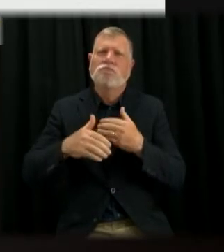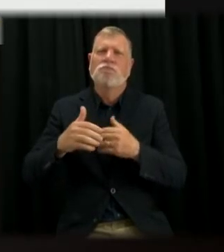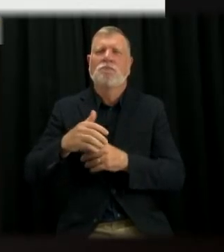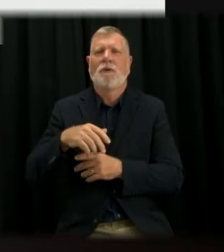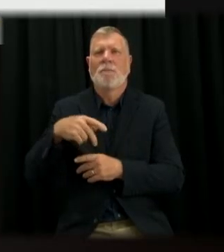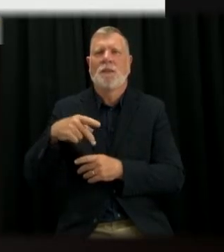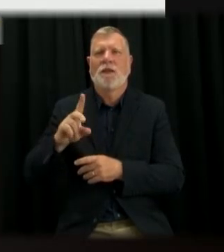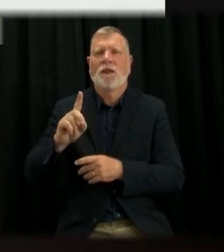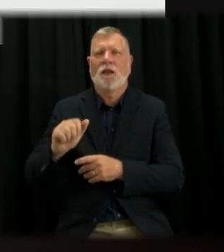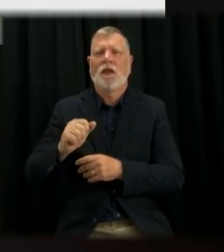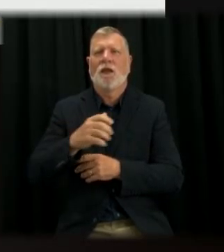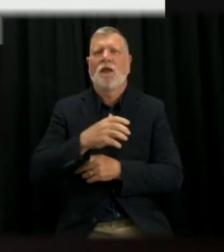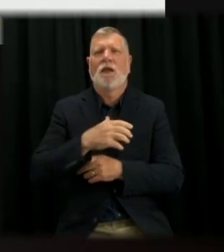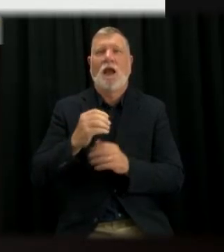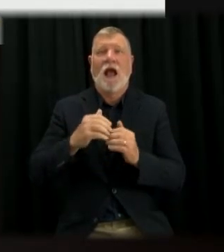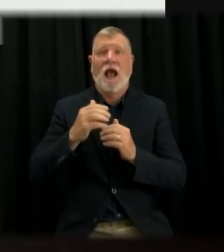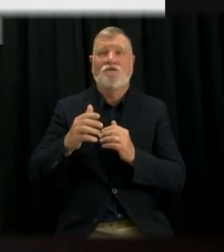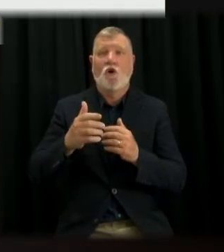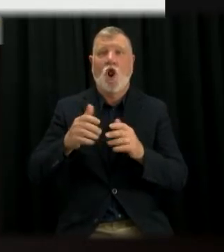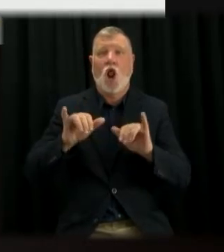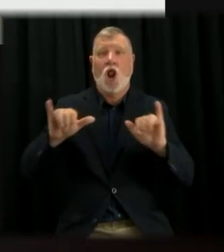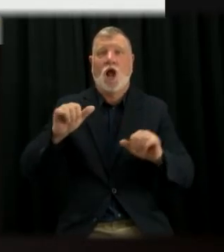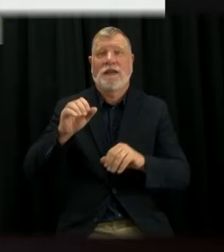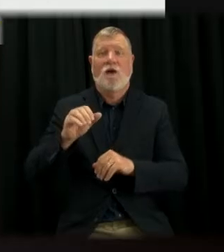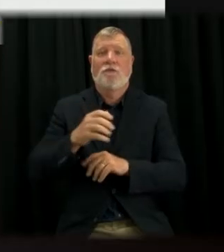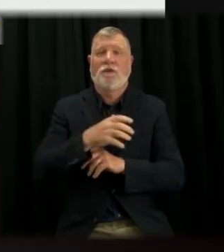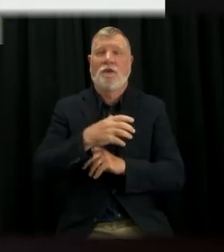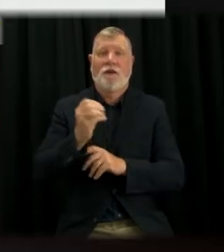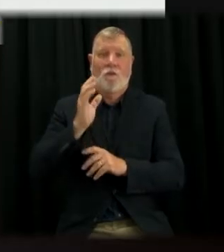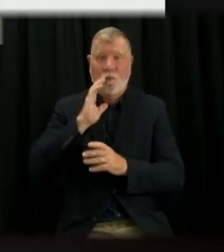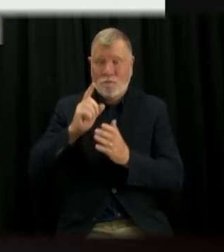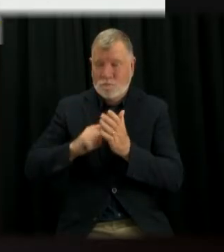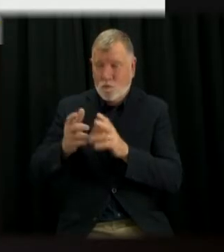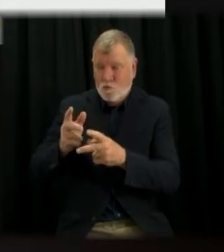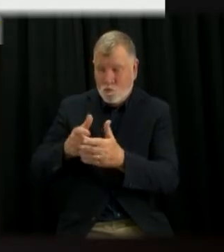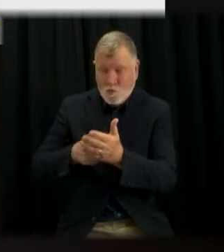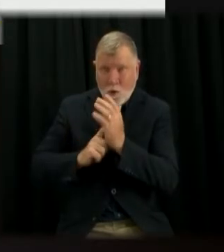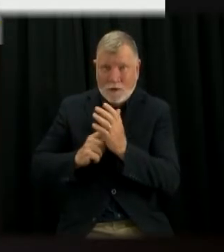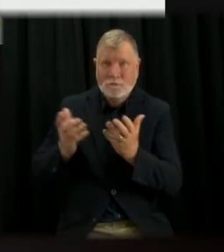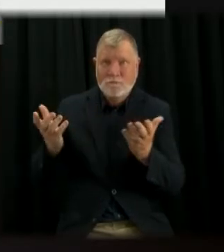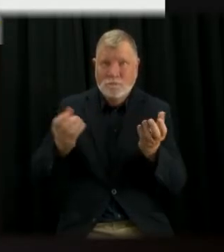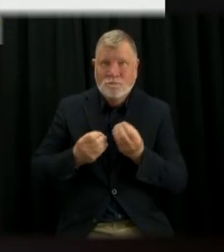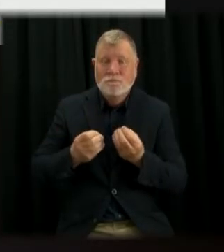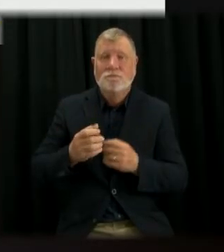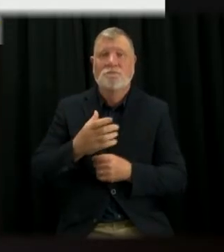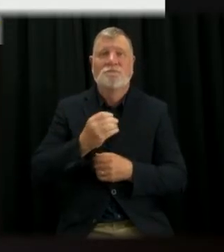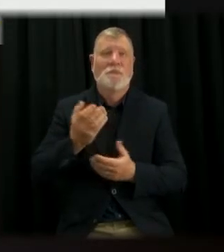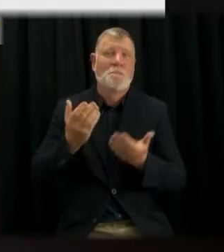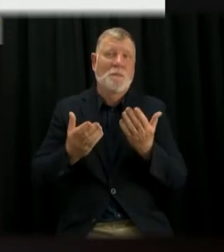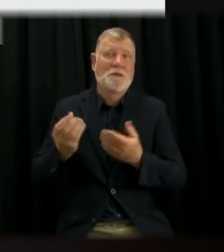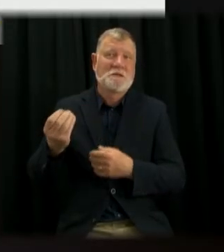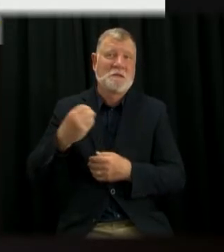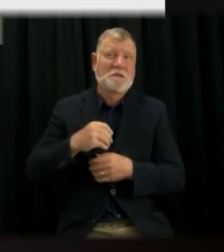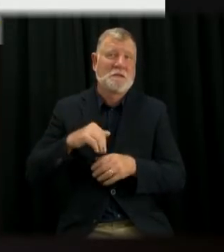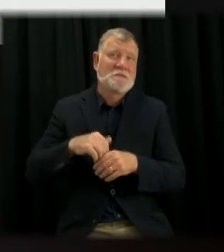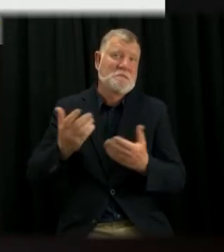están el PBA, están de camino, todo esto luego del cierre por COVID. La emisión debe